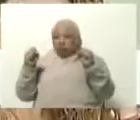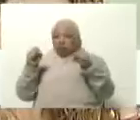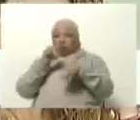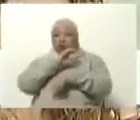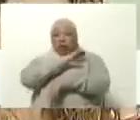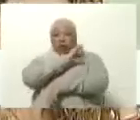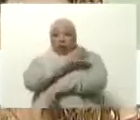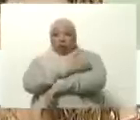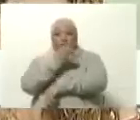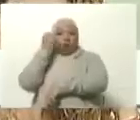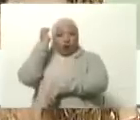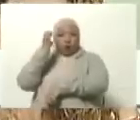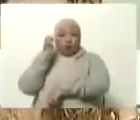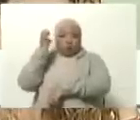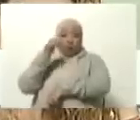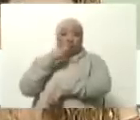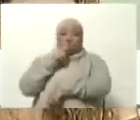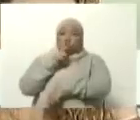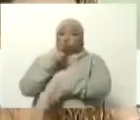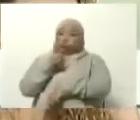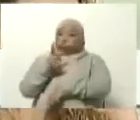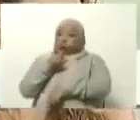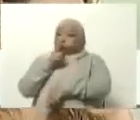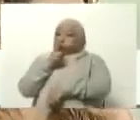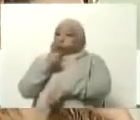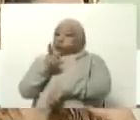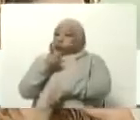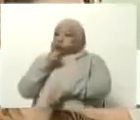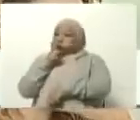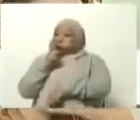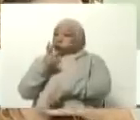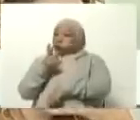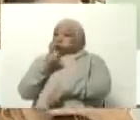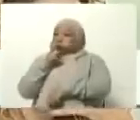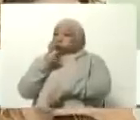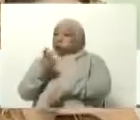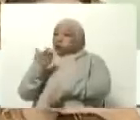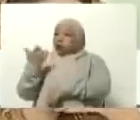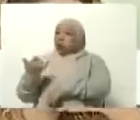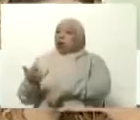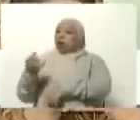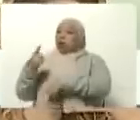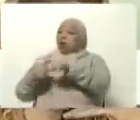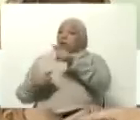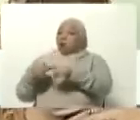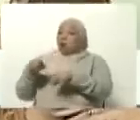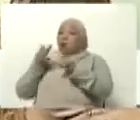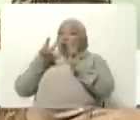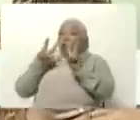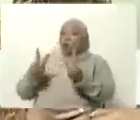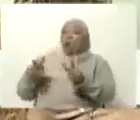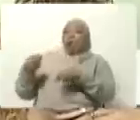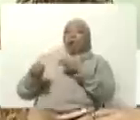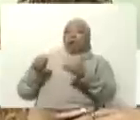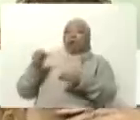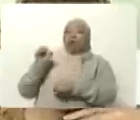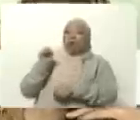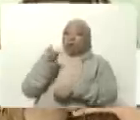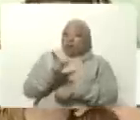sin precedente en esa región y, por supuesto, encarecer otras materias primas. ¿Cómo ven desde la dirección del